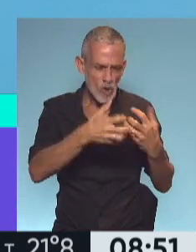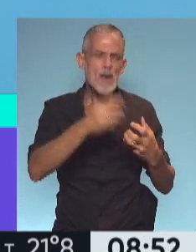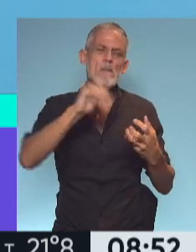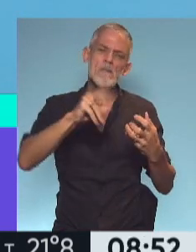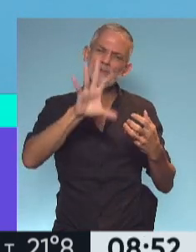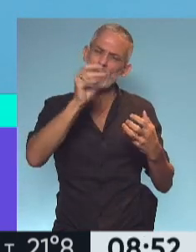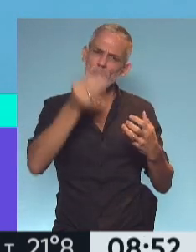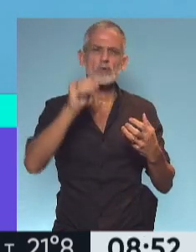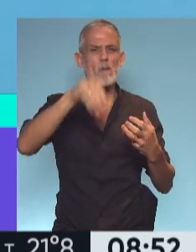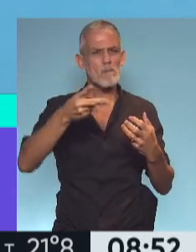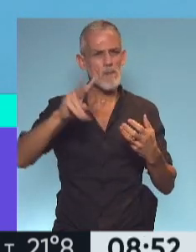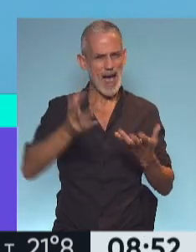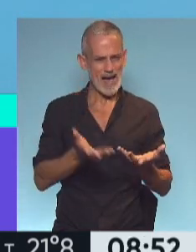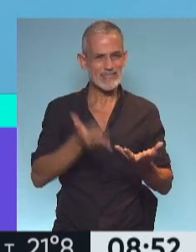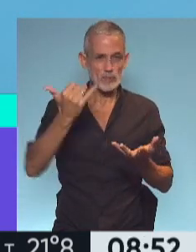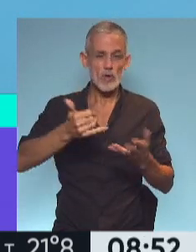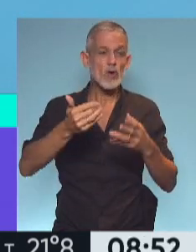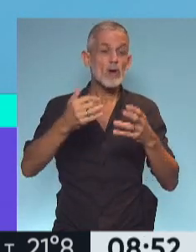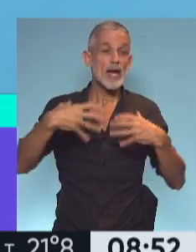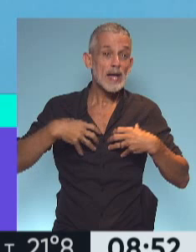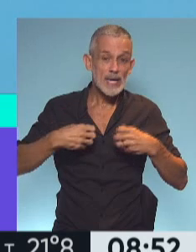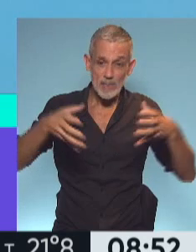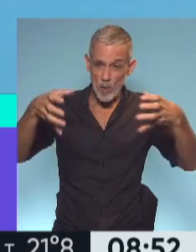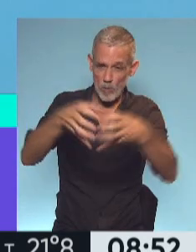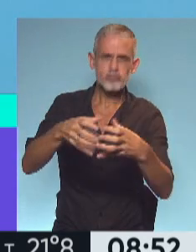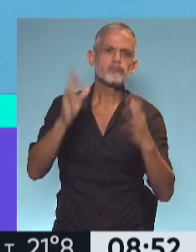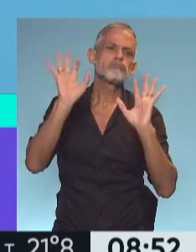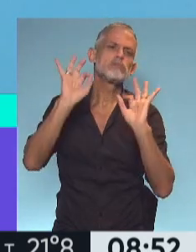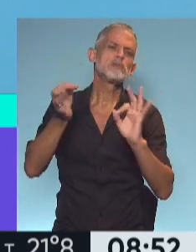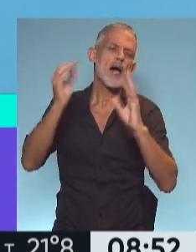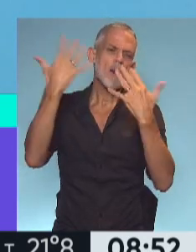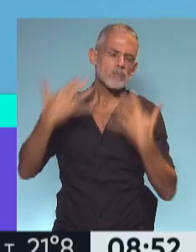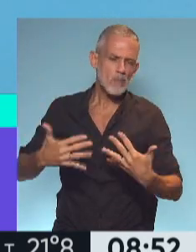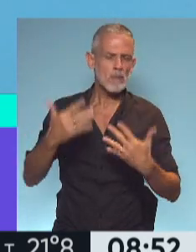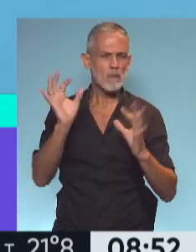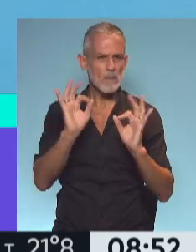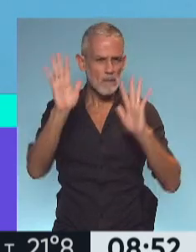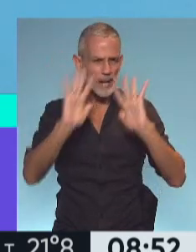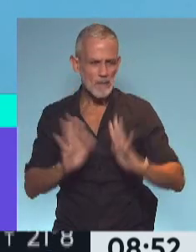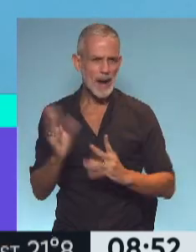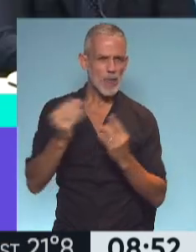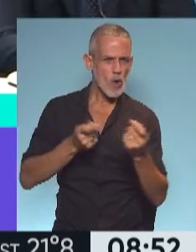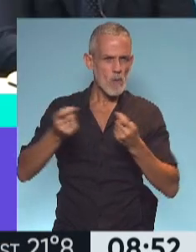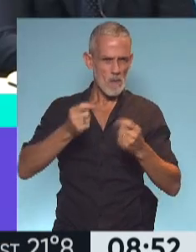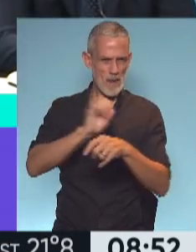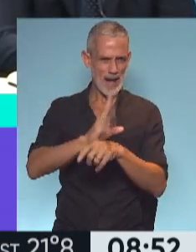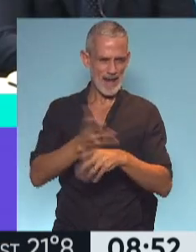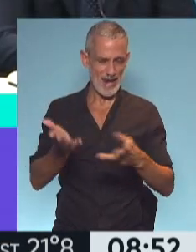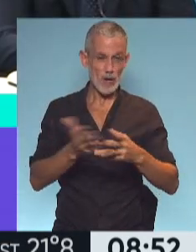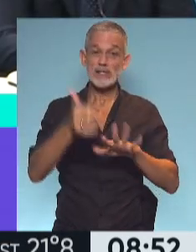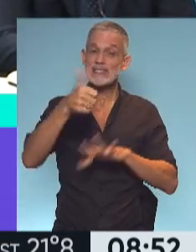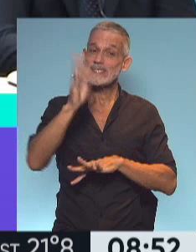tiene un equipo de salud con muchísima más experiencia y conocimiento del virus y del manejo del virus, que tiene en un